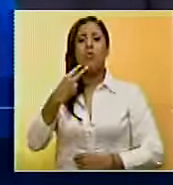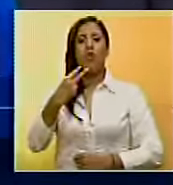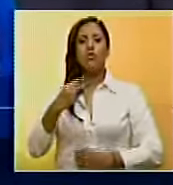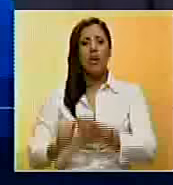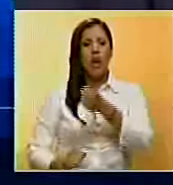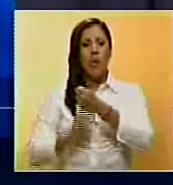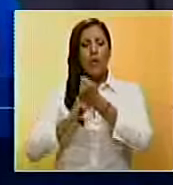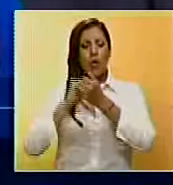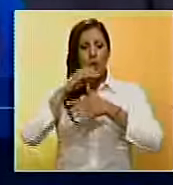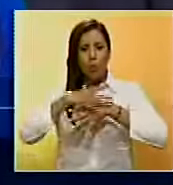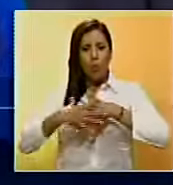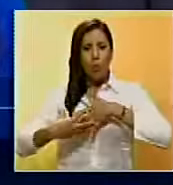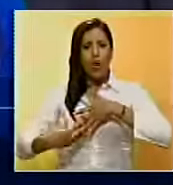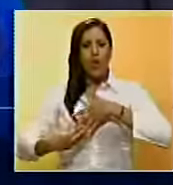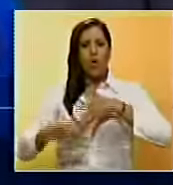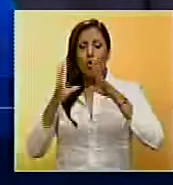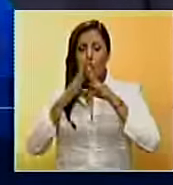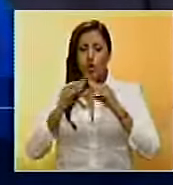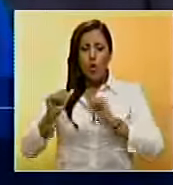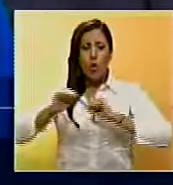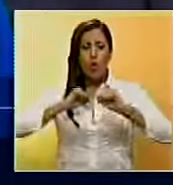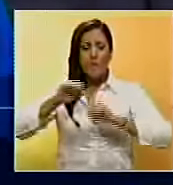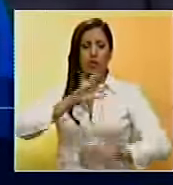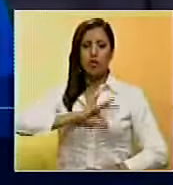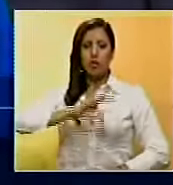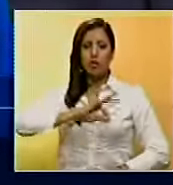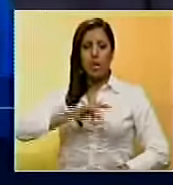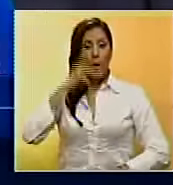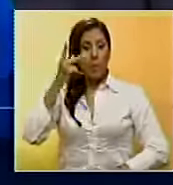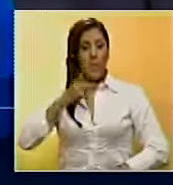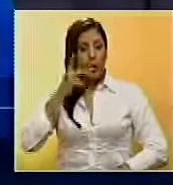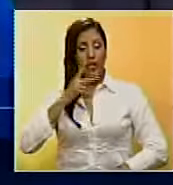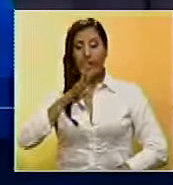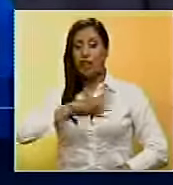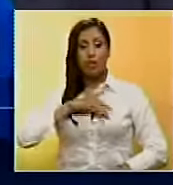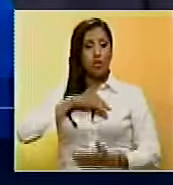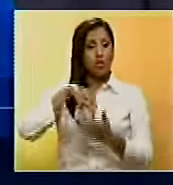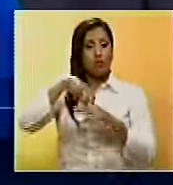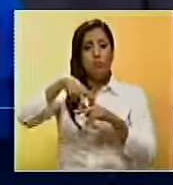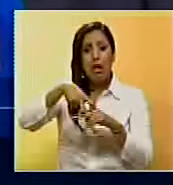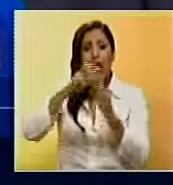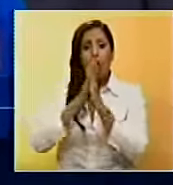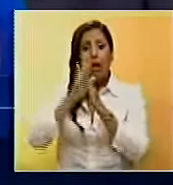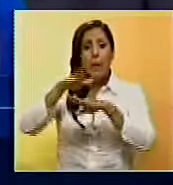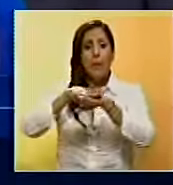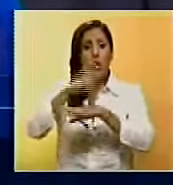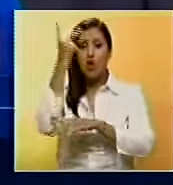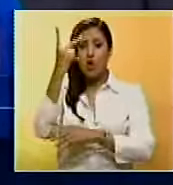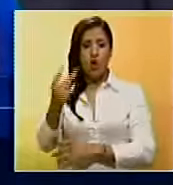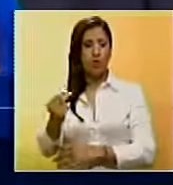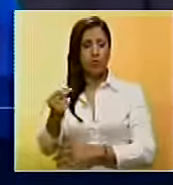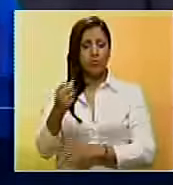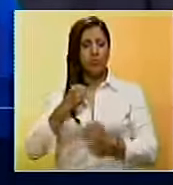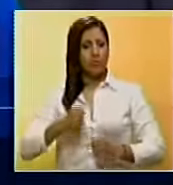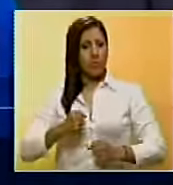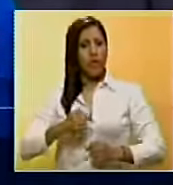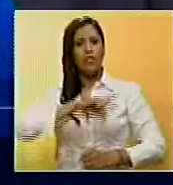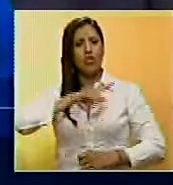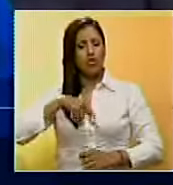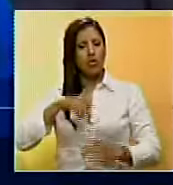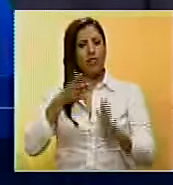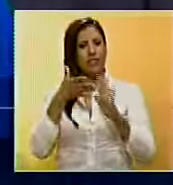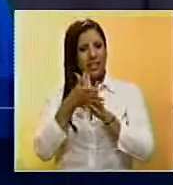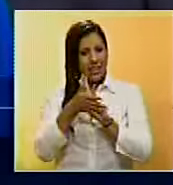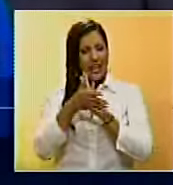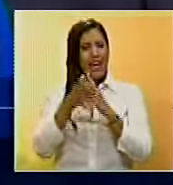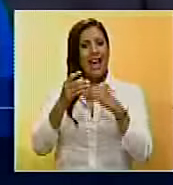de los pueblos, de nuestro continente, de todos los movimientos sociales, políticos, que no nos vamos a arrodillar y no nos vamos a rendir frente a estas